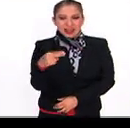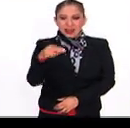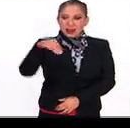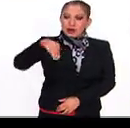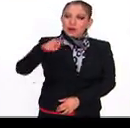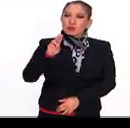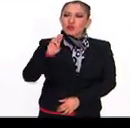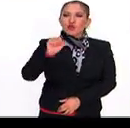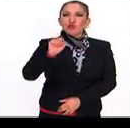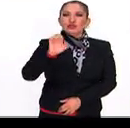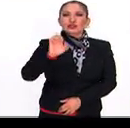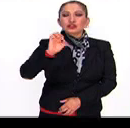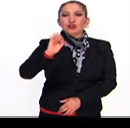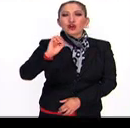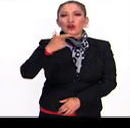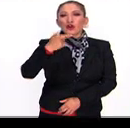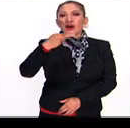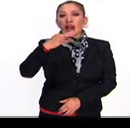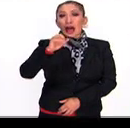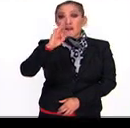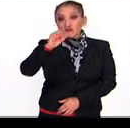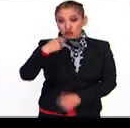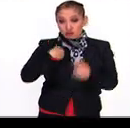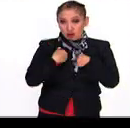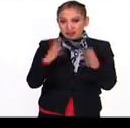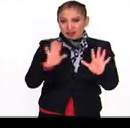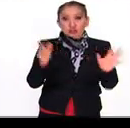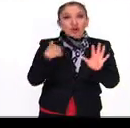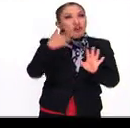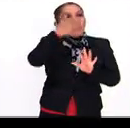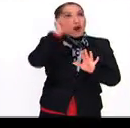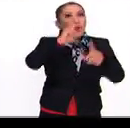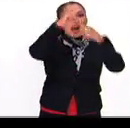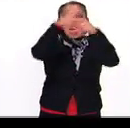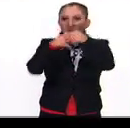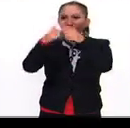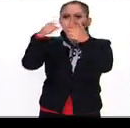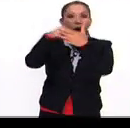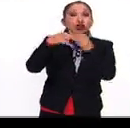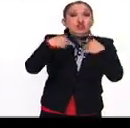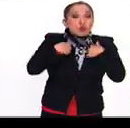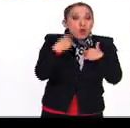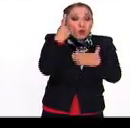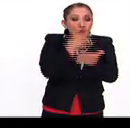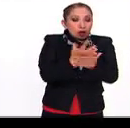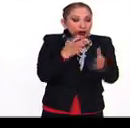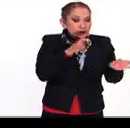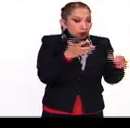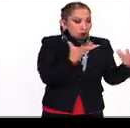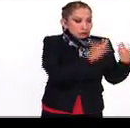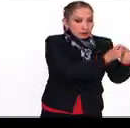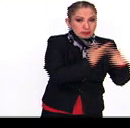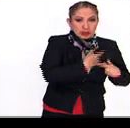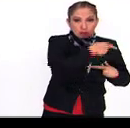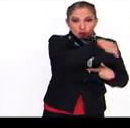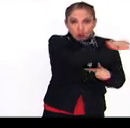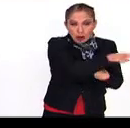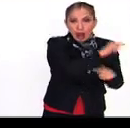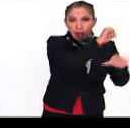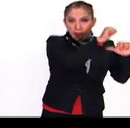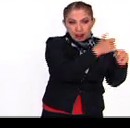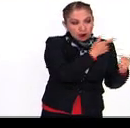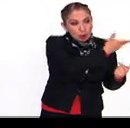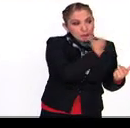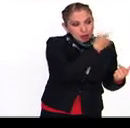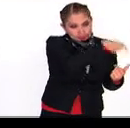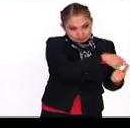término museógrafo, es precisamente que yo no sé cómo se cuelgan las cosas. O sea, yo trabajo con un artista. En este caso, 3 años,